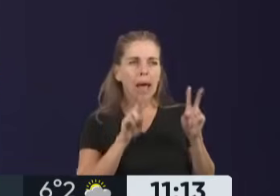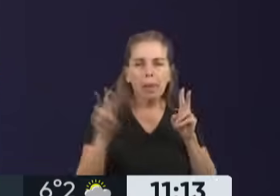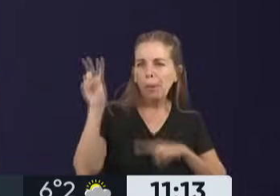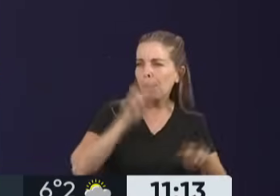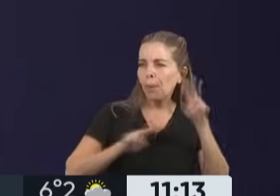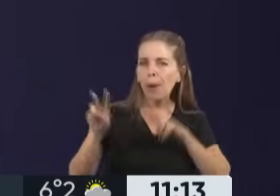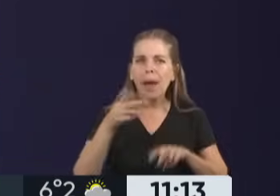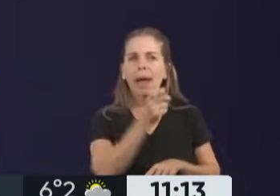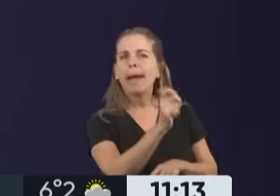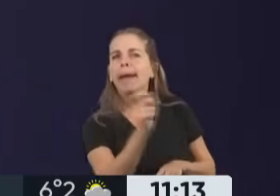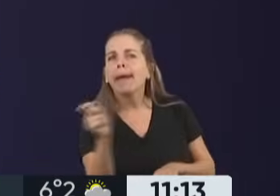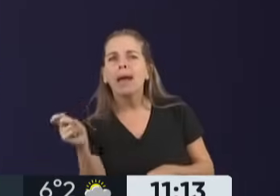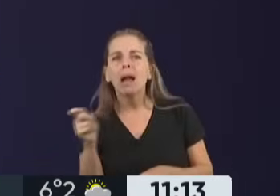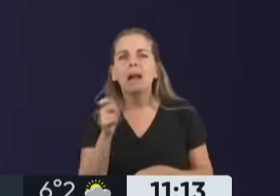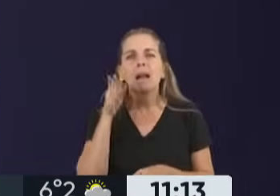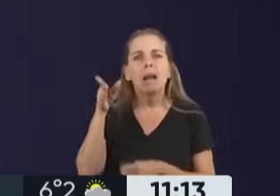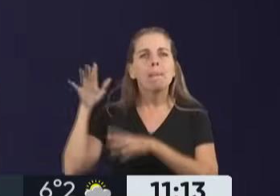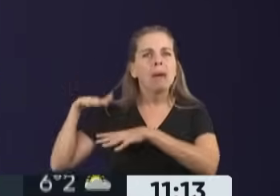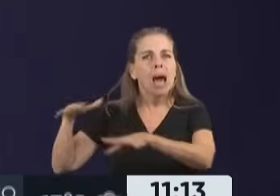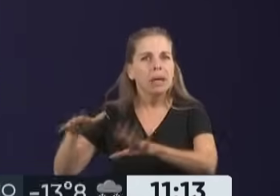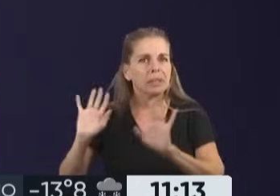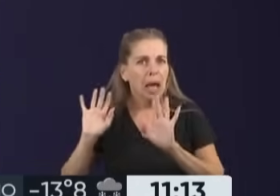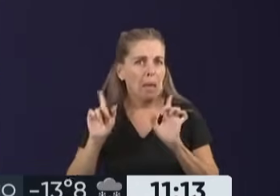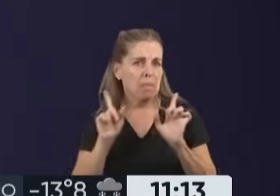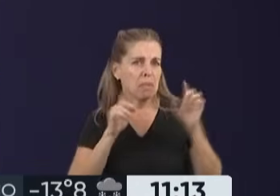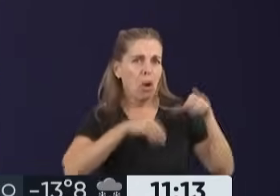quién fue o quién no fue a la marcha en términos de votos.